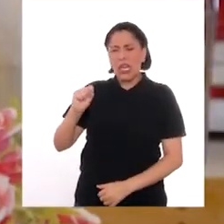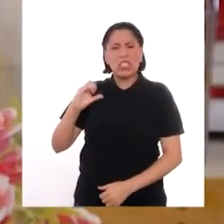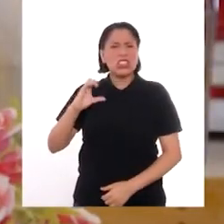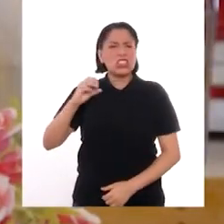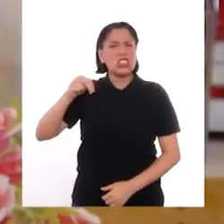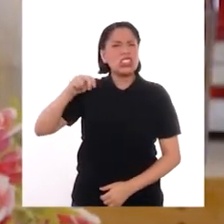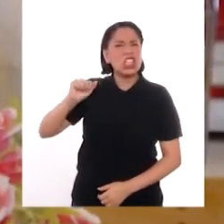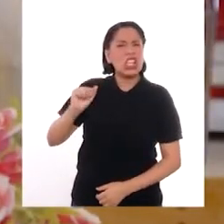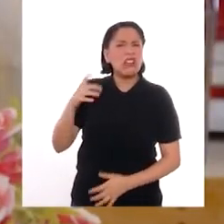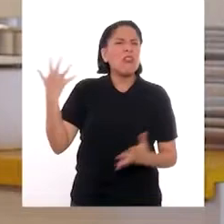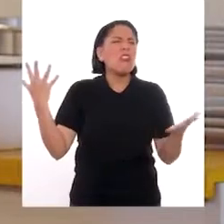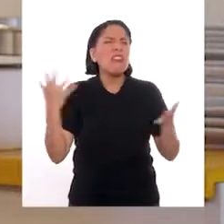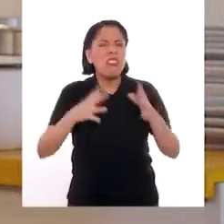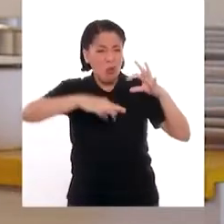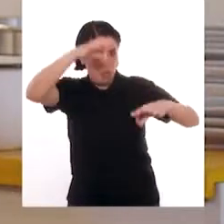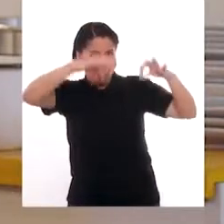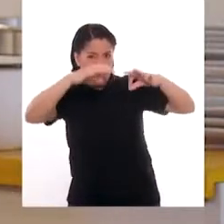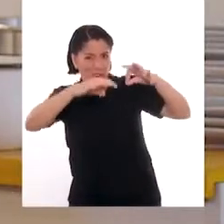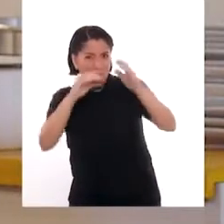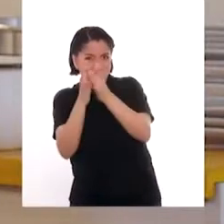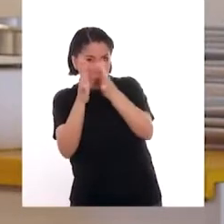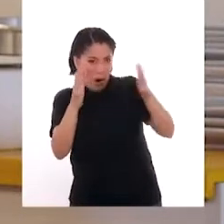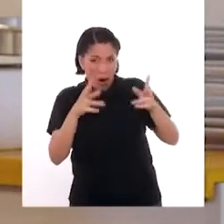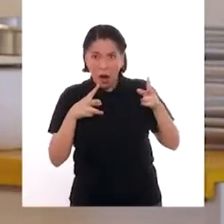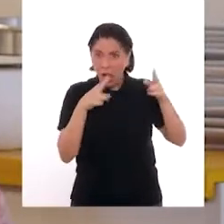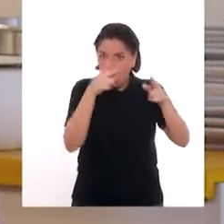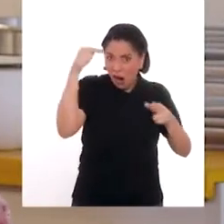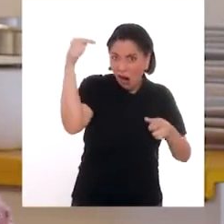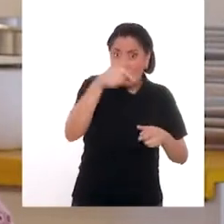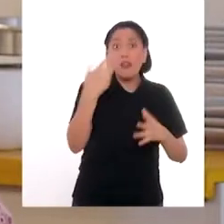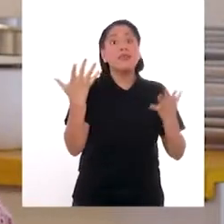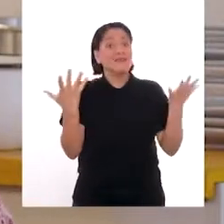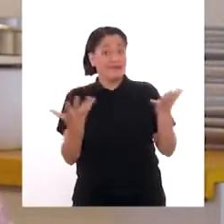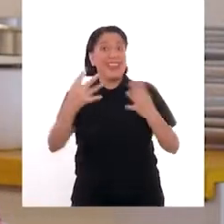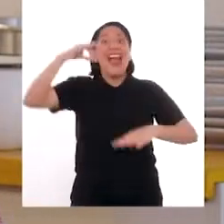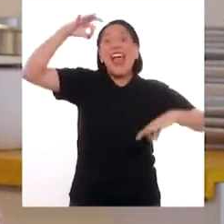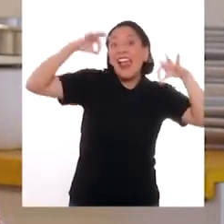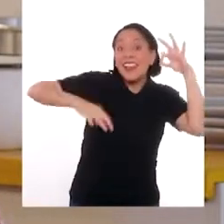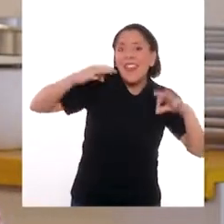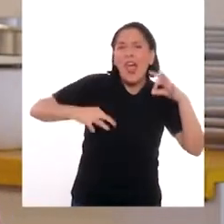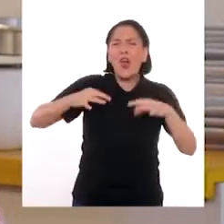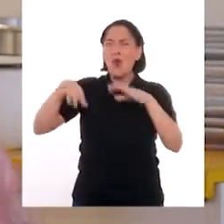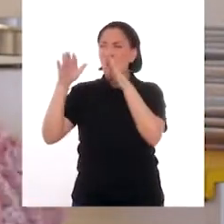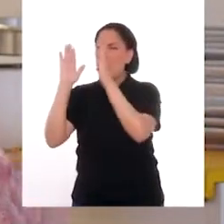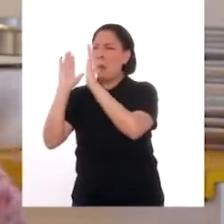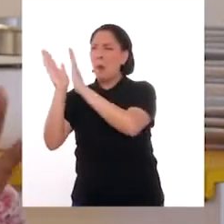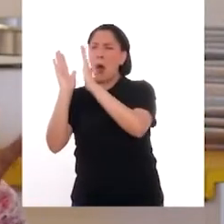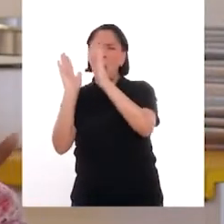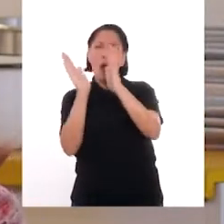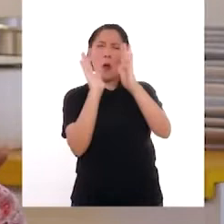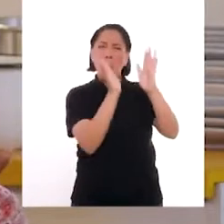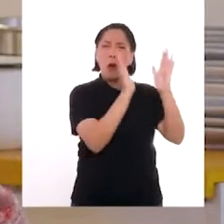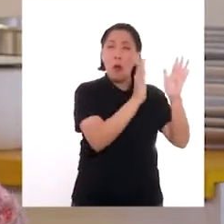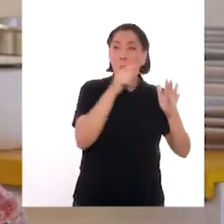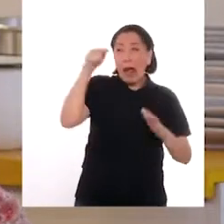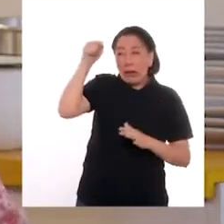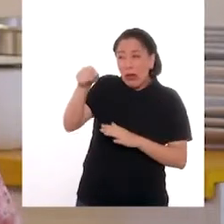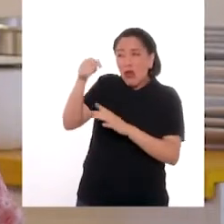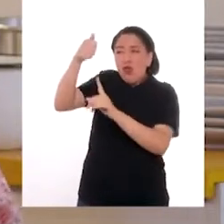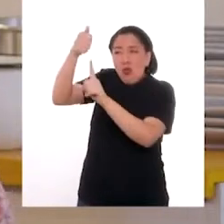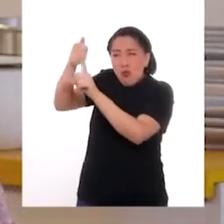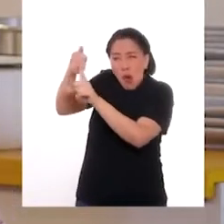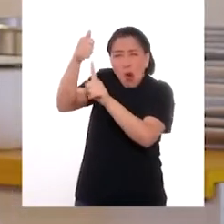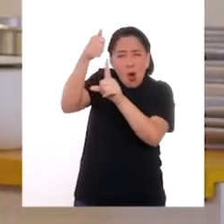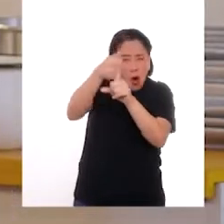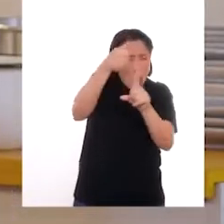¿Es parte de una obra? Así es, Nico. Una obra de teatro está compuesta de varias escenas y en